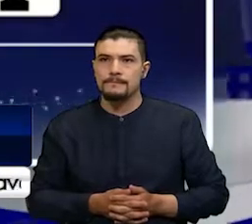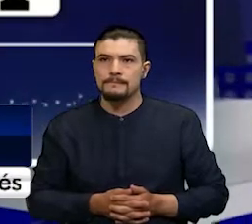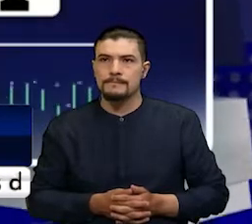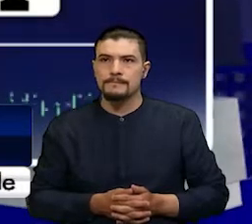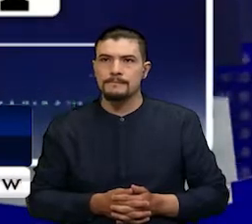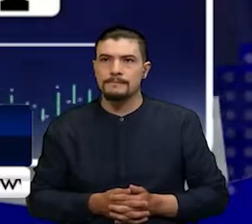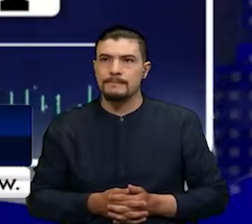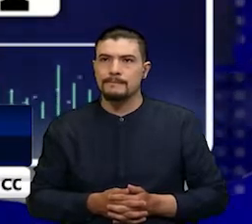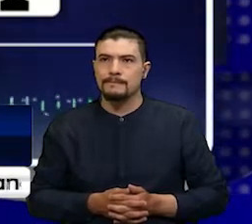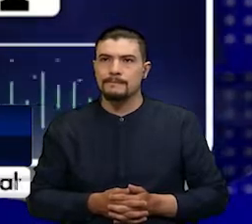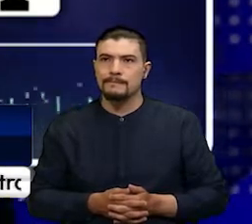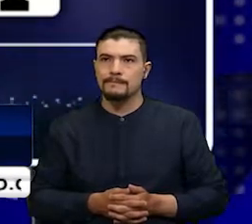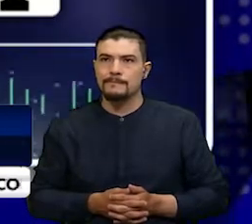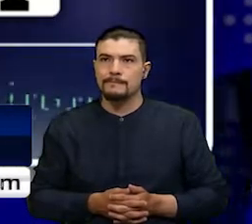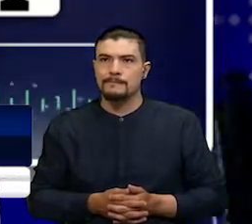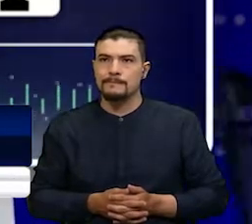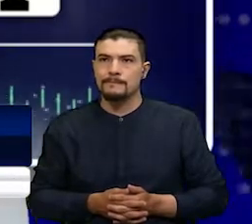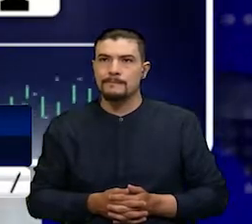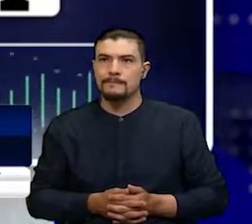Entonces dice que estaban los vigilados ahí.